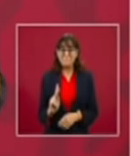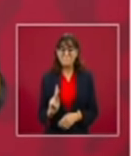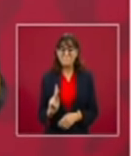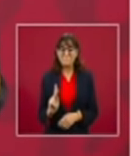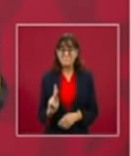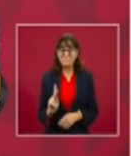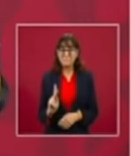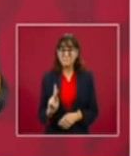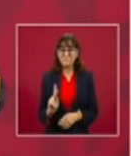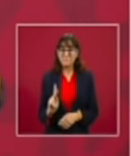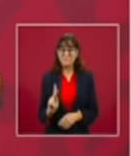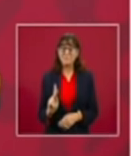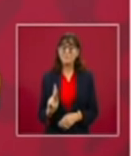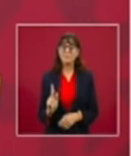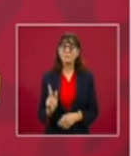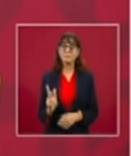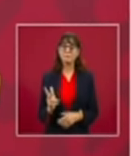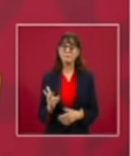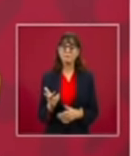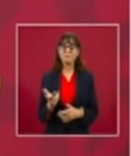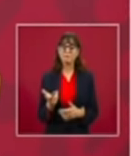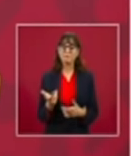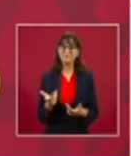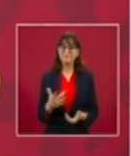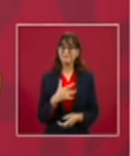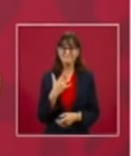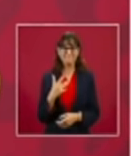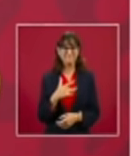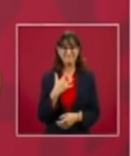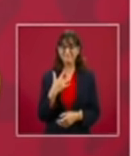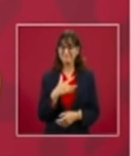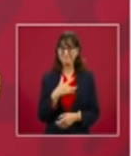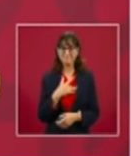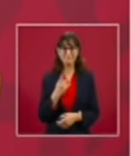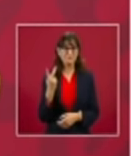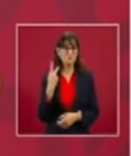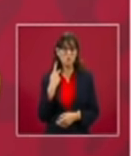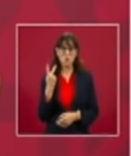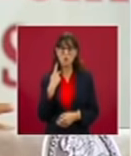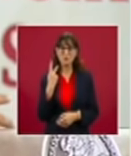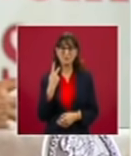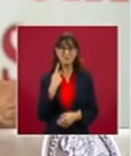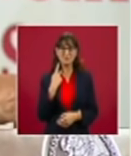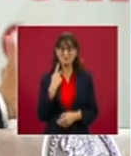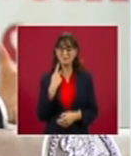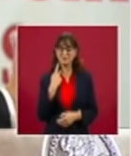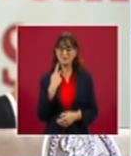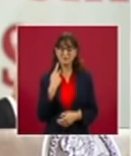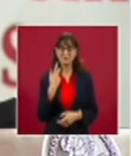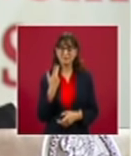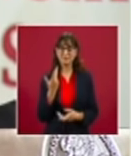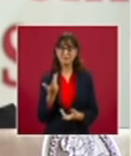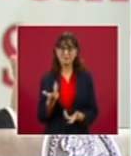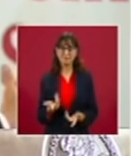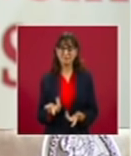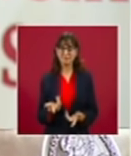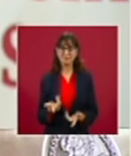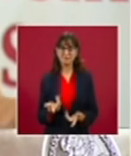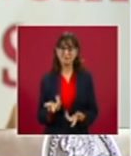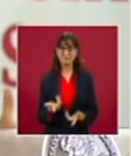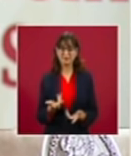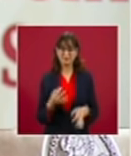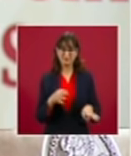por supuesto la realice el filial con ellos soy leal con ellos pero mi lealtad no